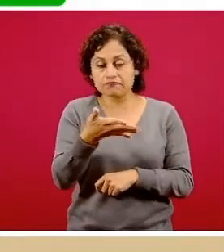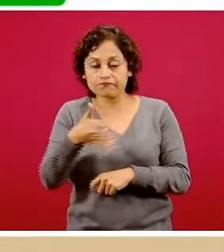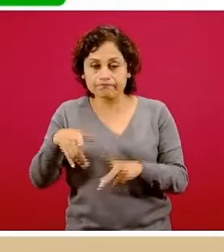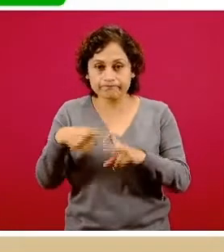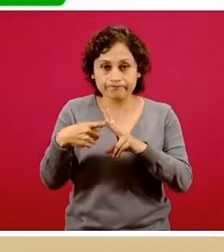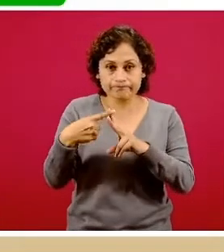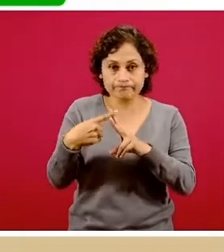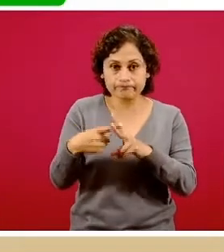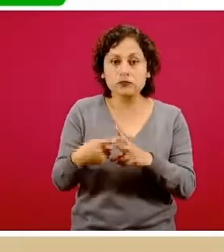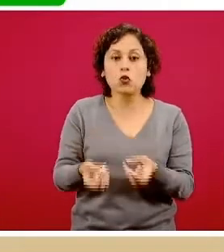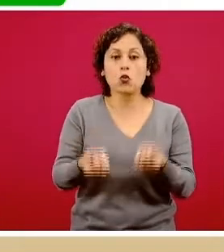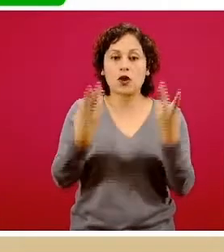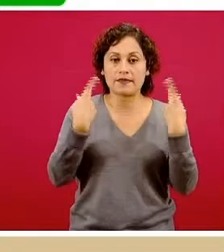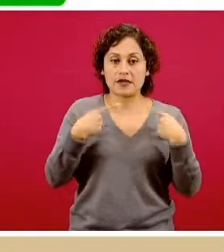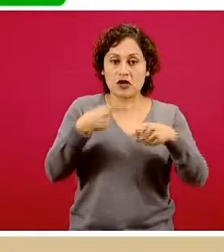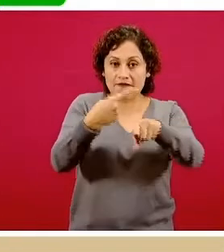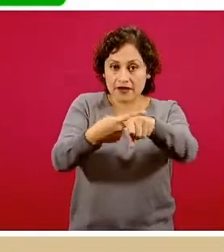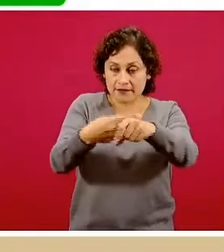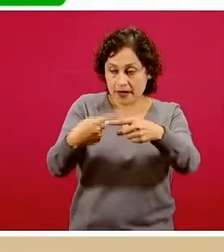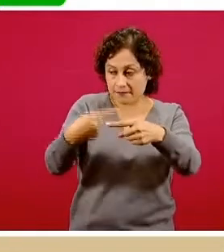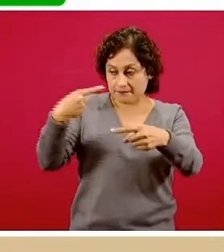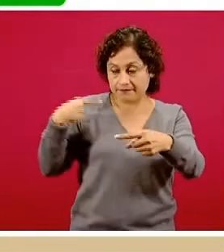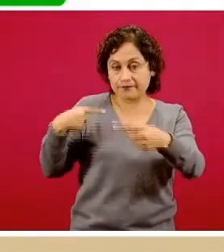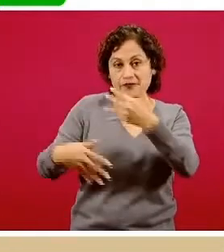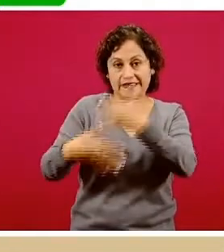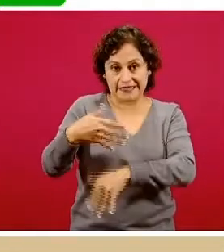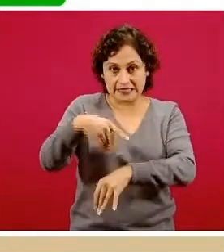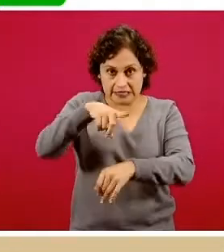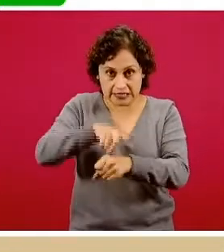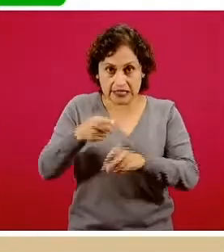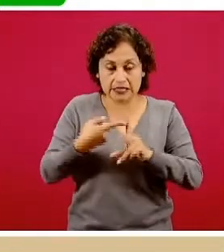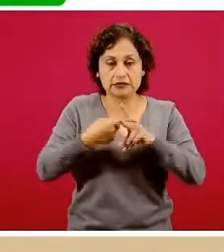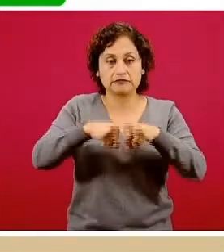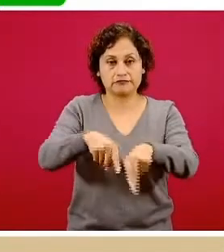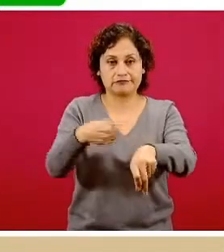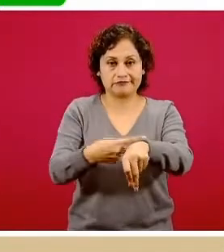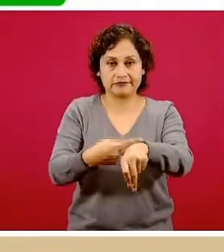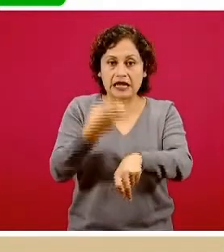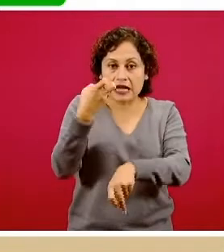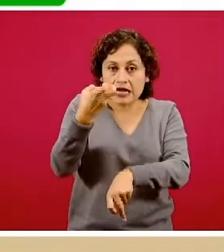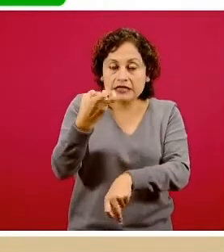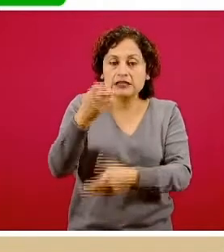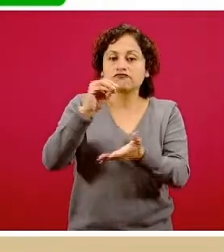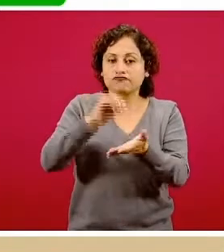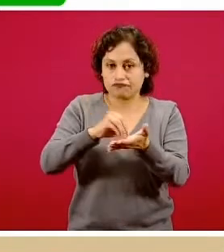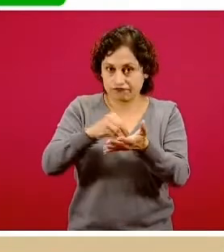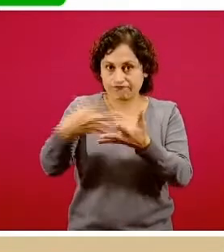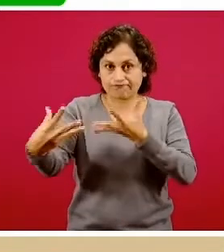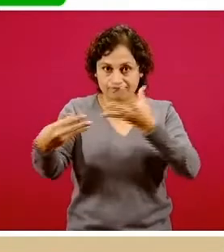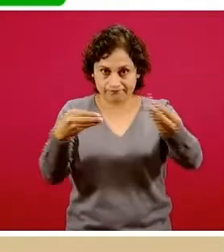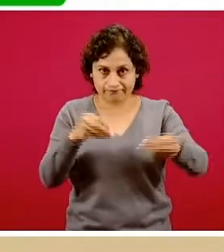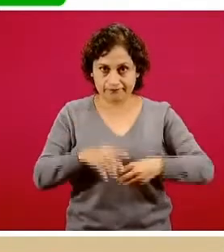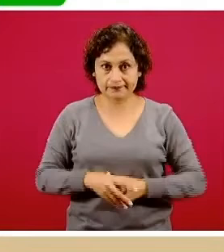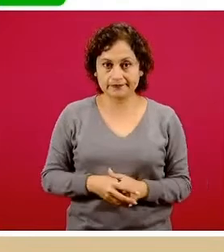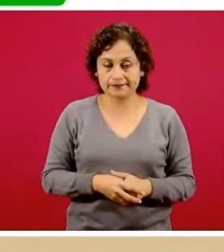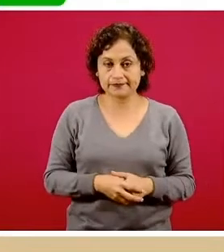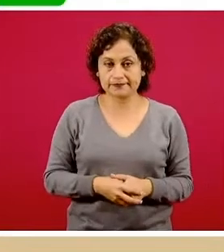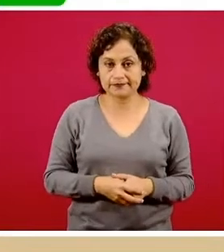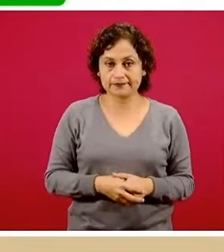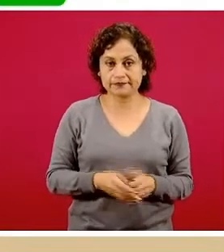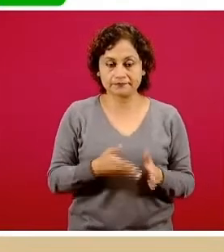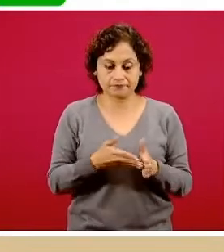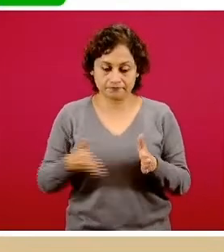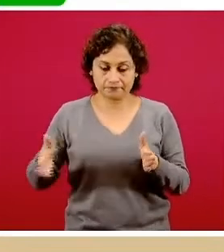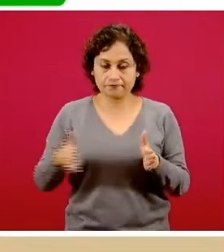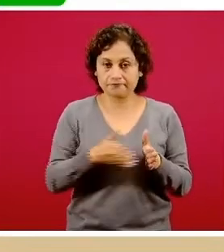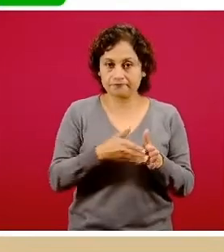la epidemia activa. Son las personas que actualmente están enfermas y que es este periodo de los